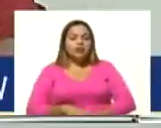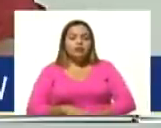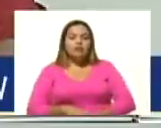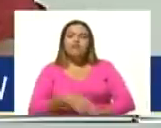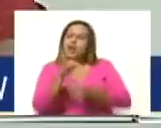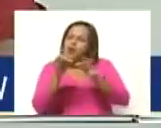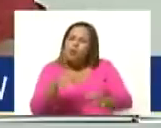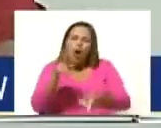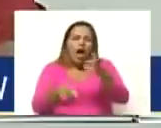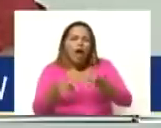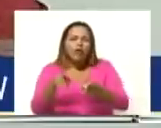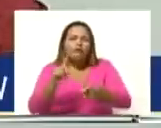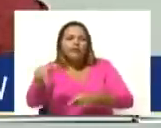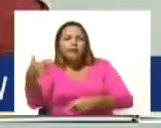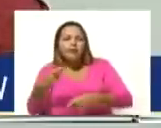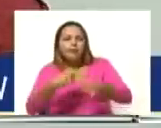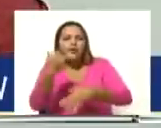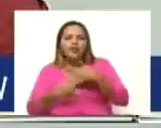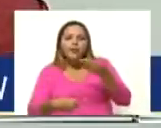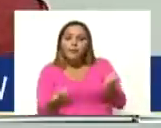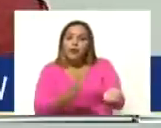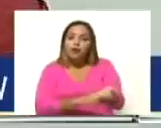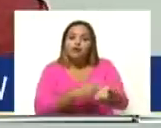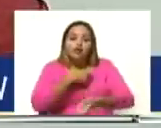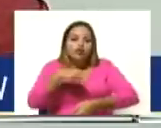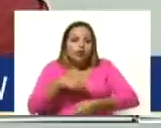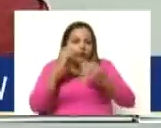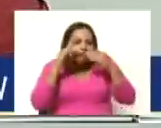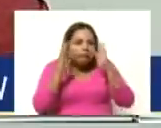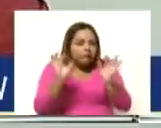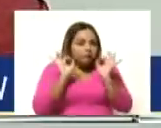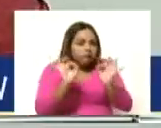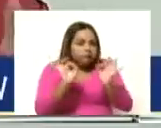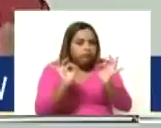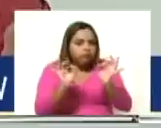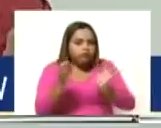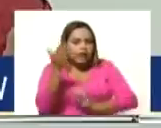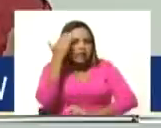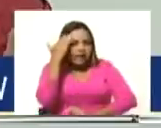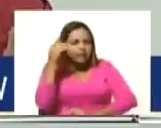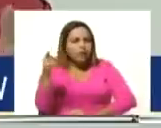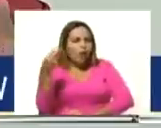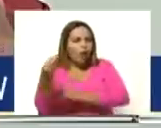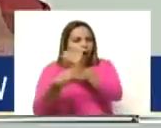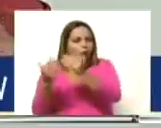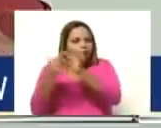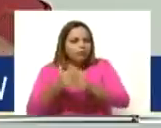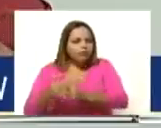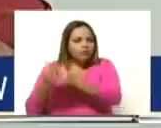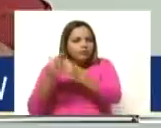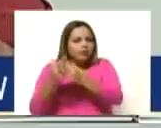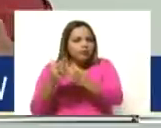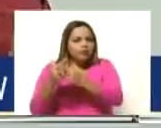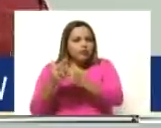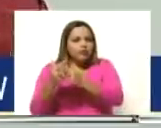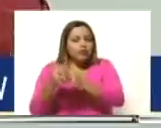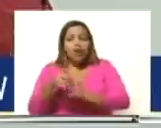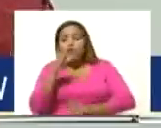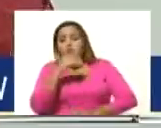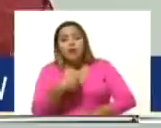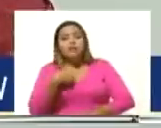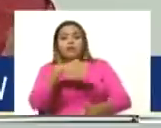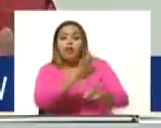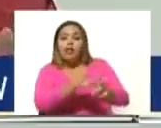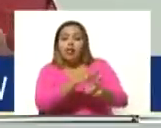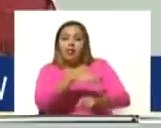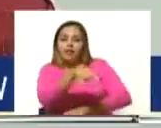seguro. Estemos nosotros alerta porque conocemos al imperialismo y no nos van a dejar tranquilos. Ahora, nosotros